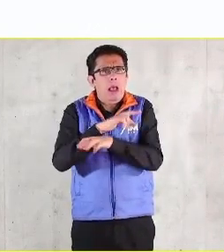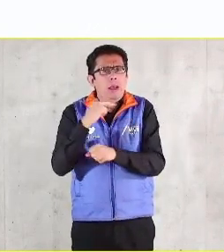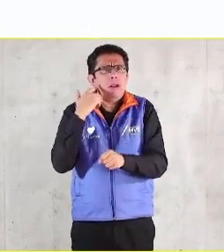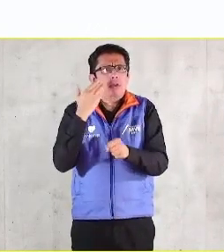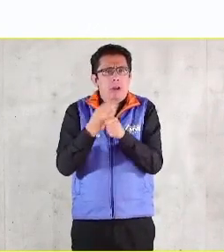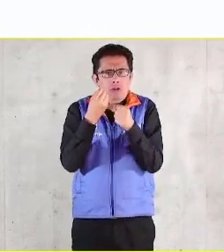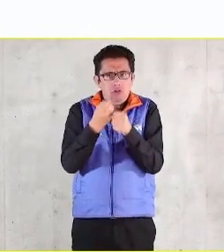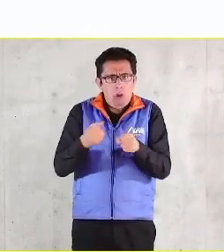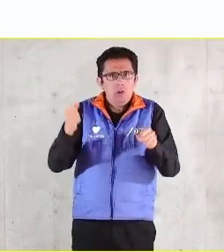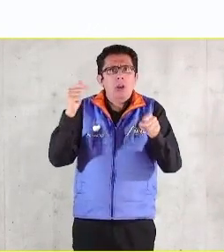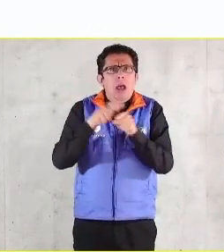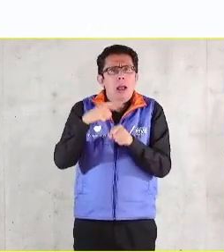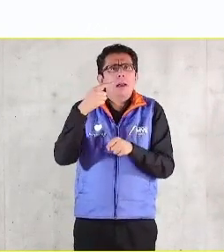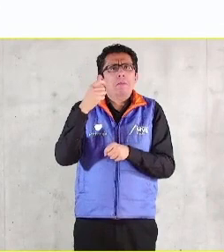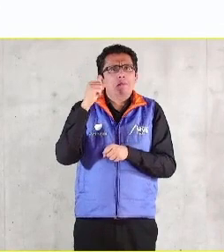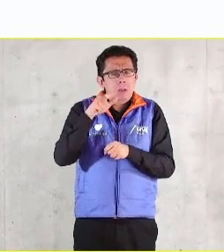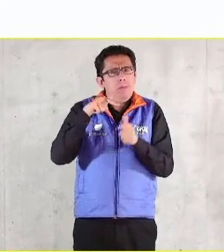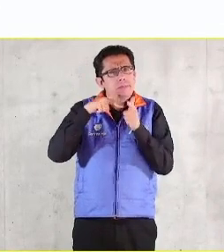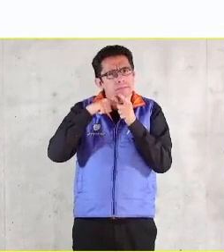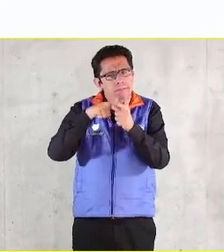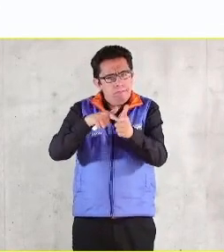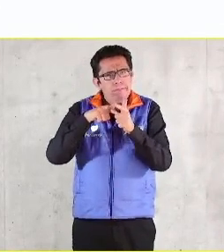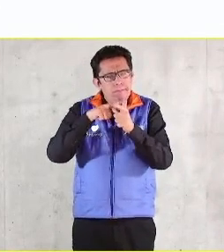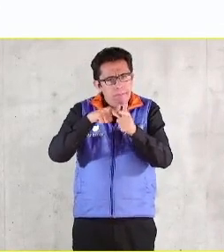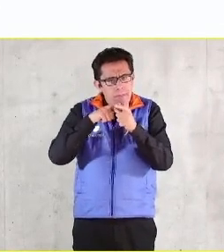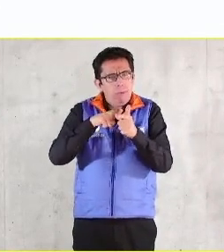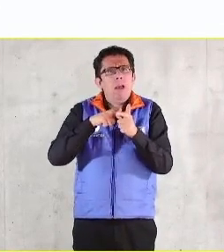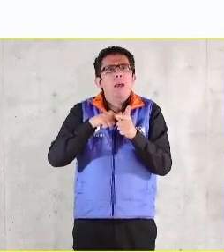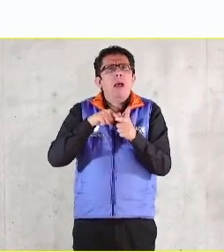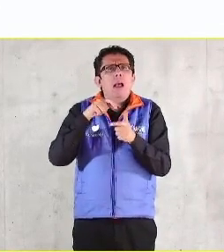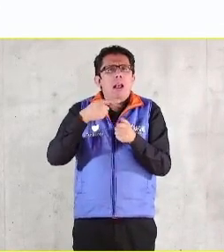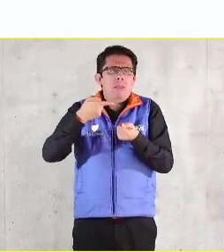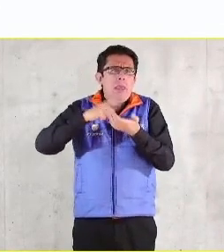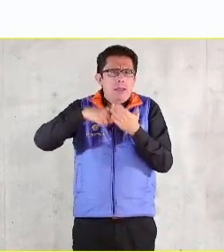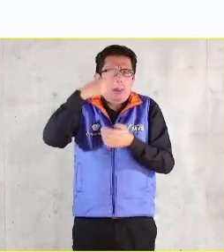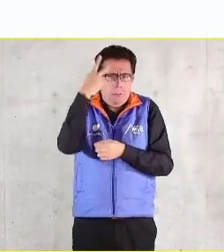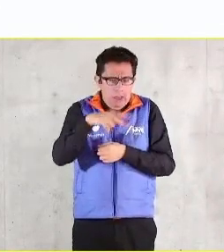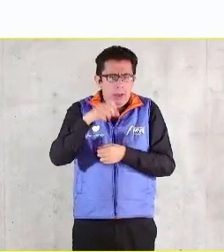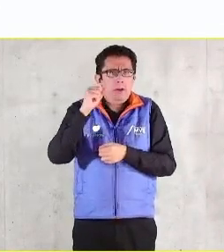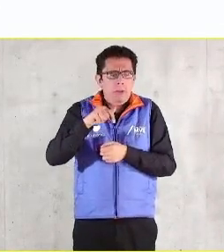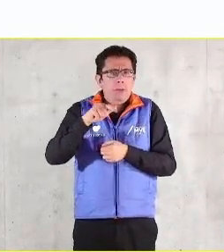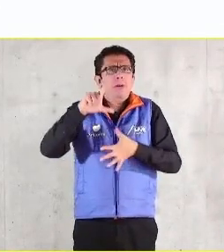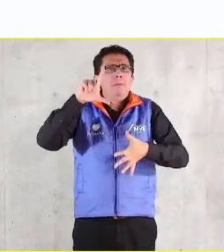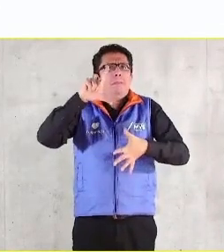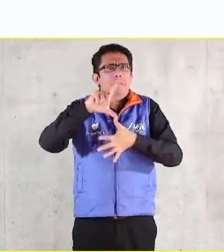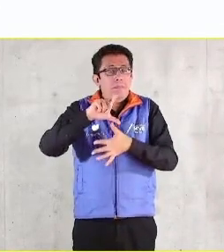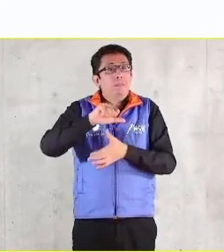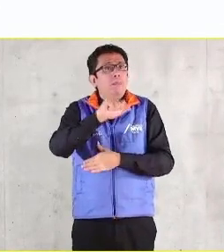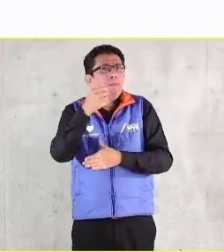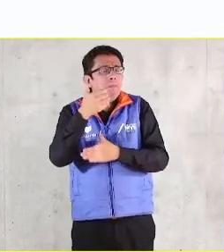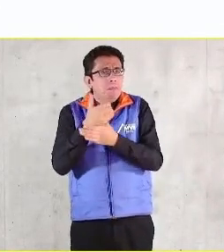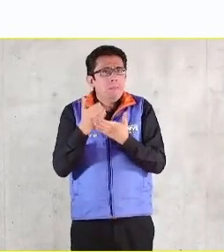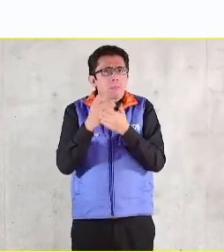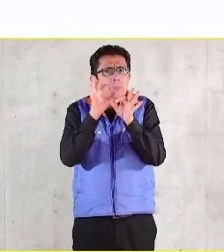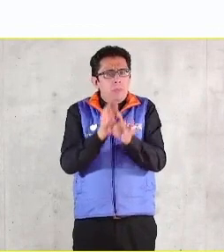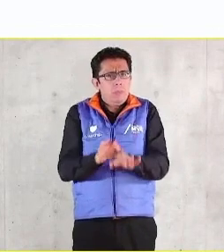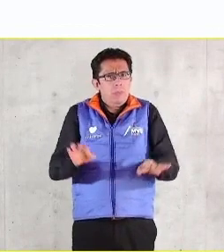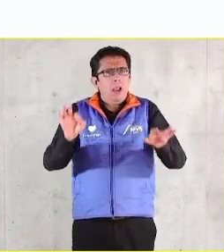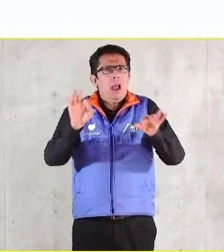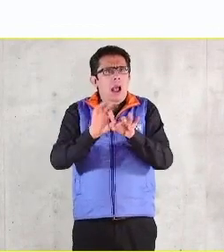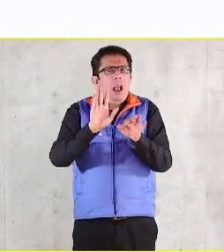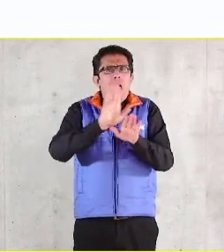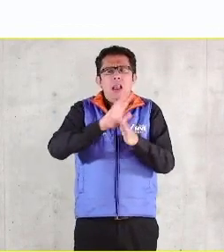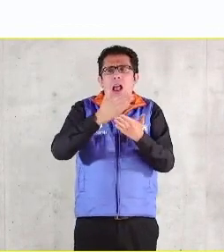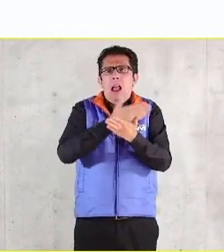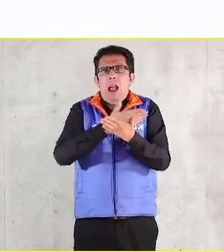social y la sostenibilidad en México y en Latinoamérica. Por otro lado, también era importante alejarnos ya de un cuestionario